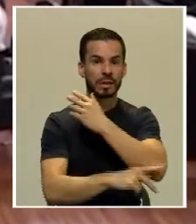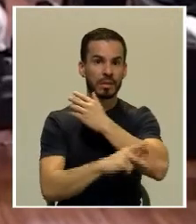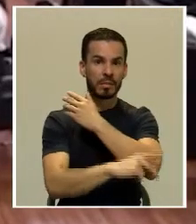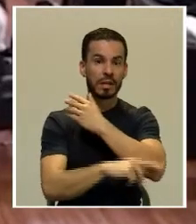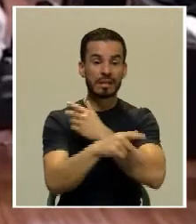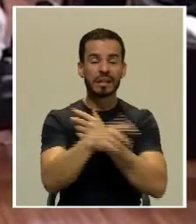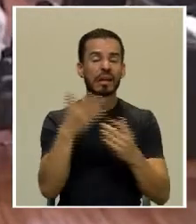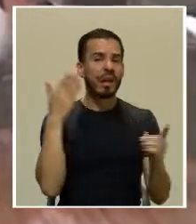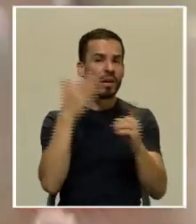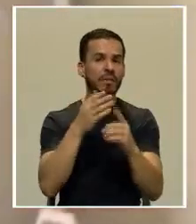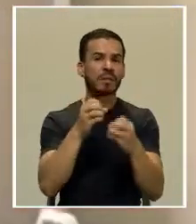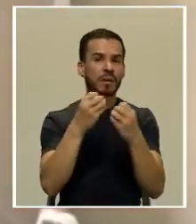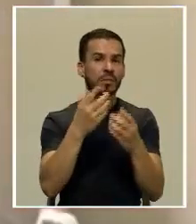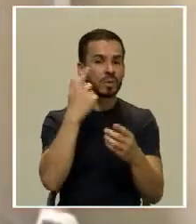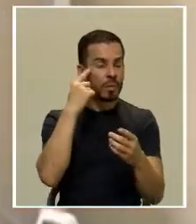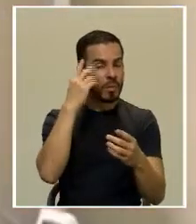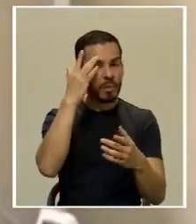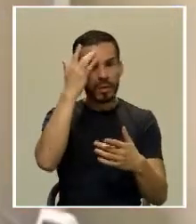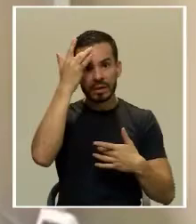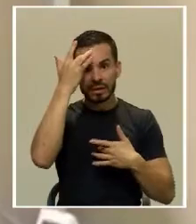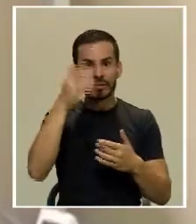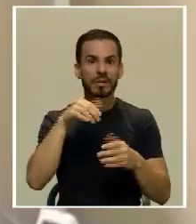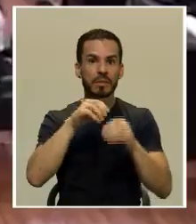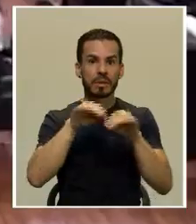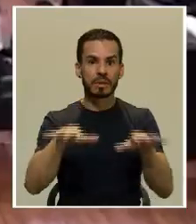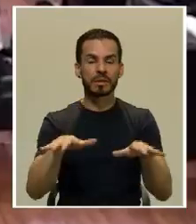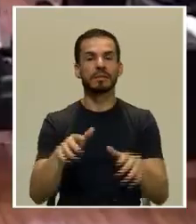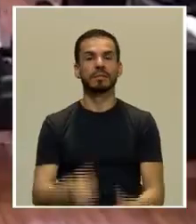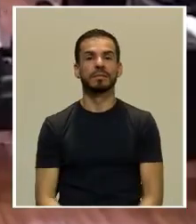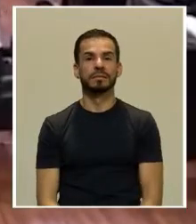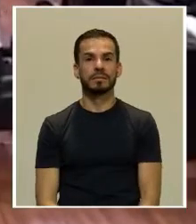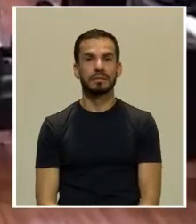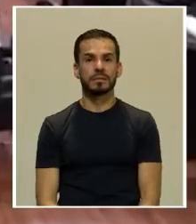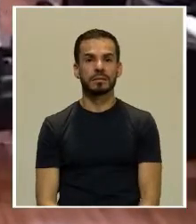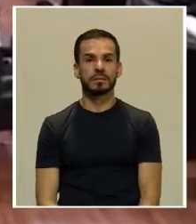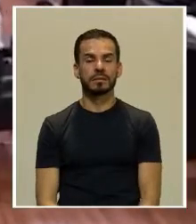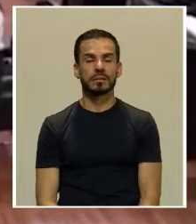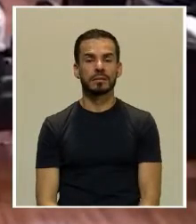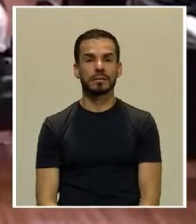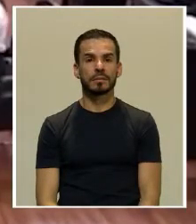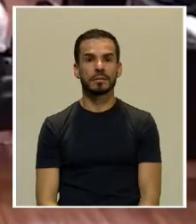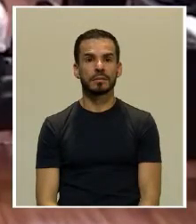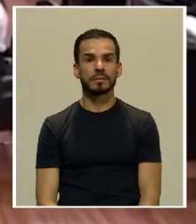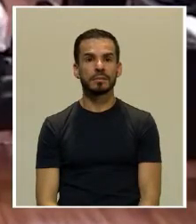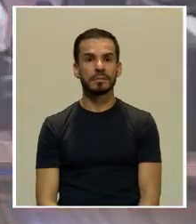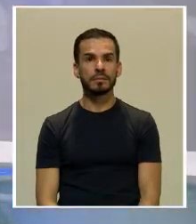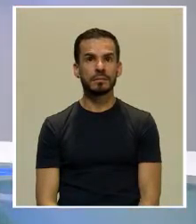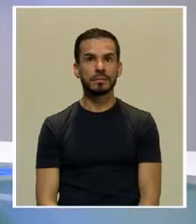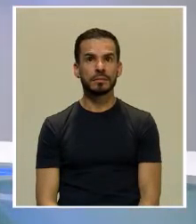país que se han visto afectadas a raíz de la crisis que ha provocado la pandemia de COVID-19.